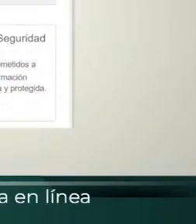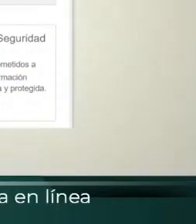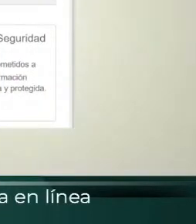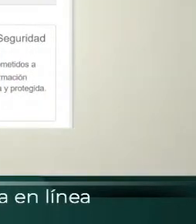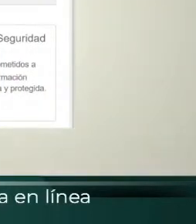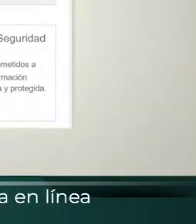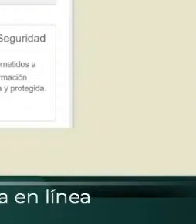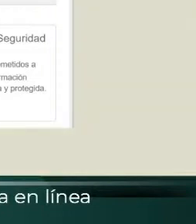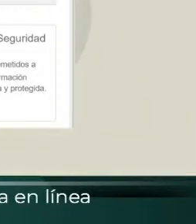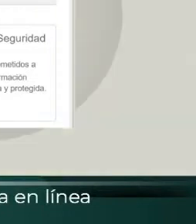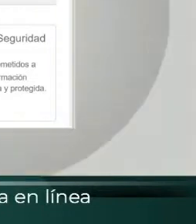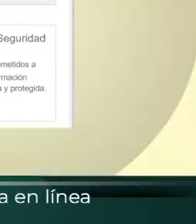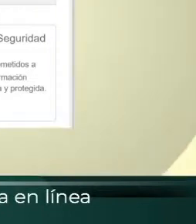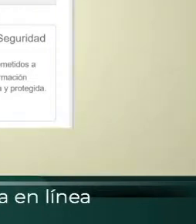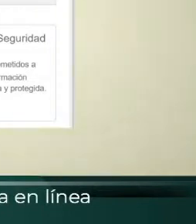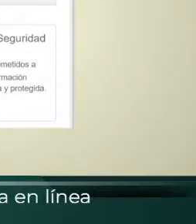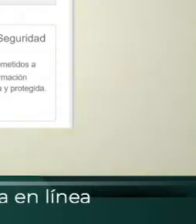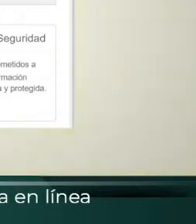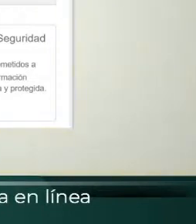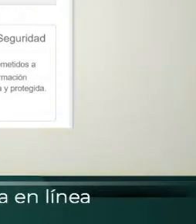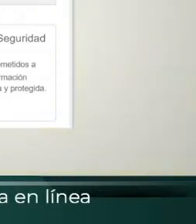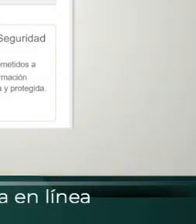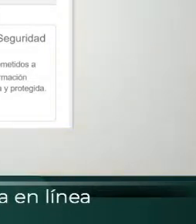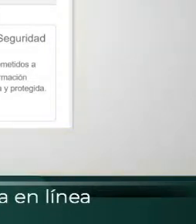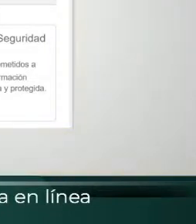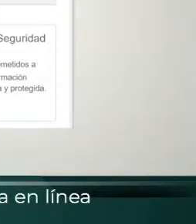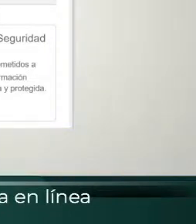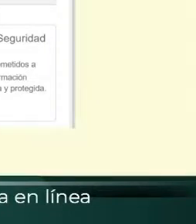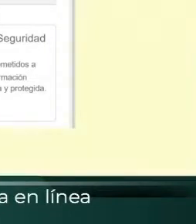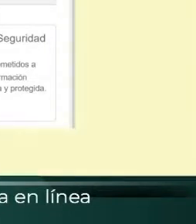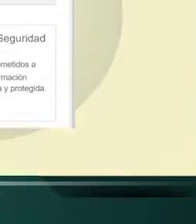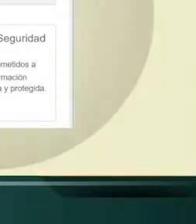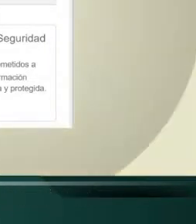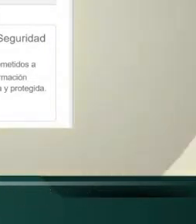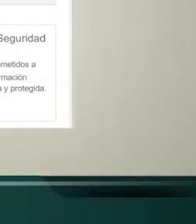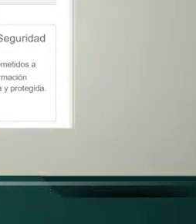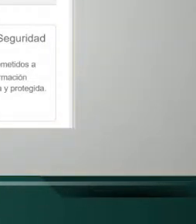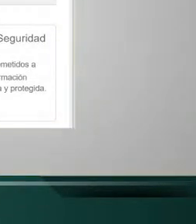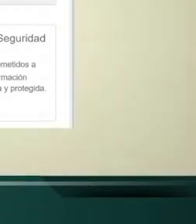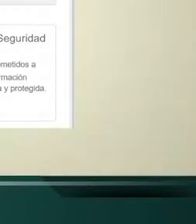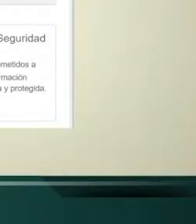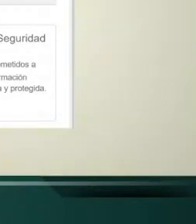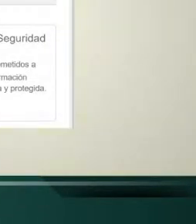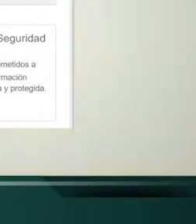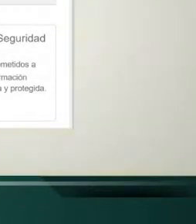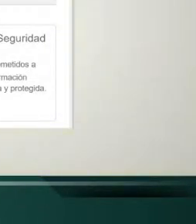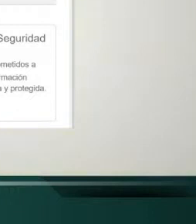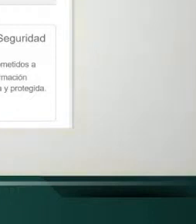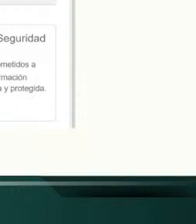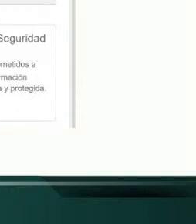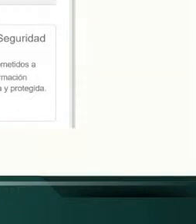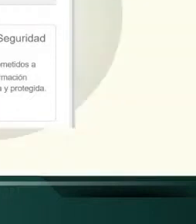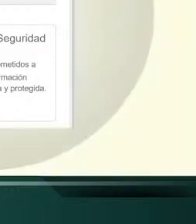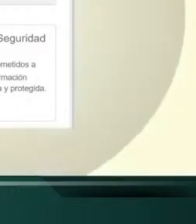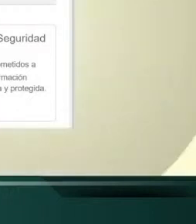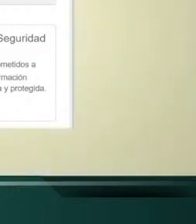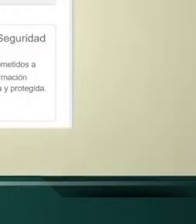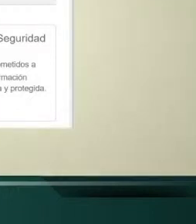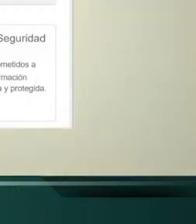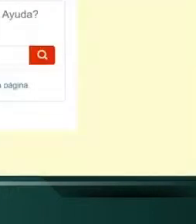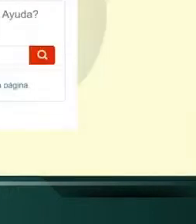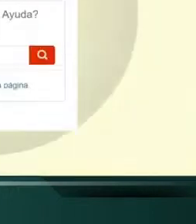el reembolso por Internet, debes acceder a tu banca en línea y seleccionar la opción Pago de